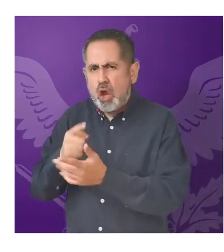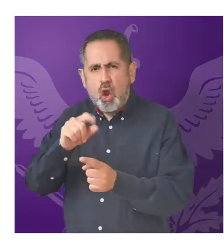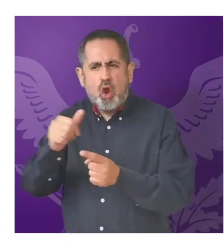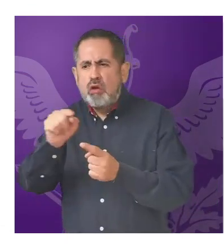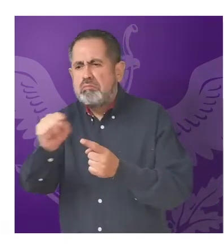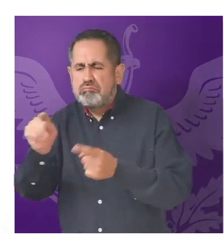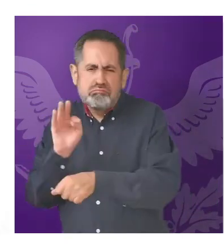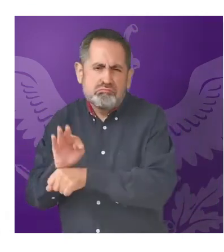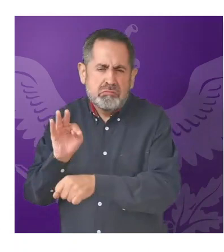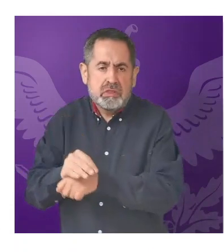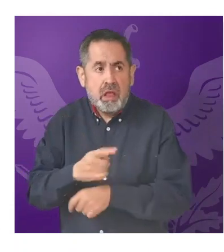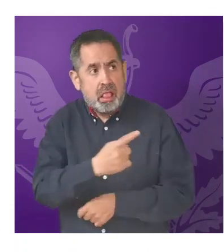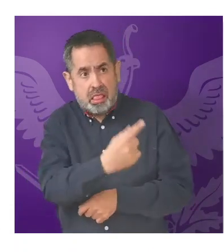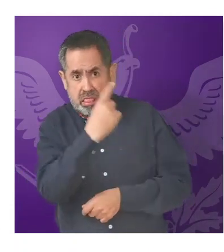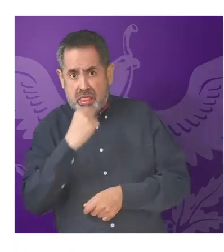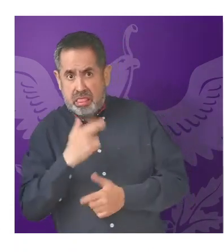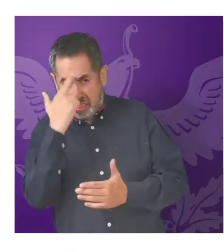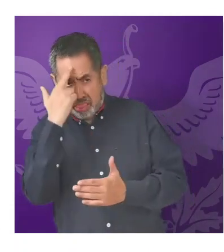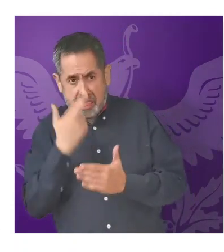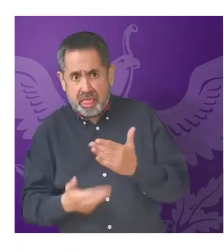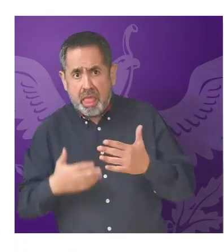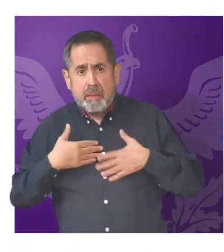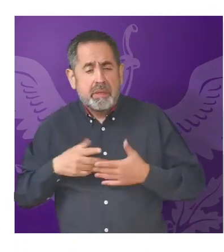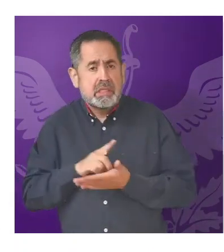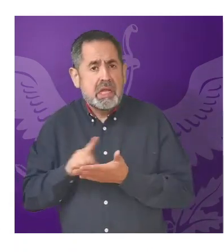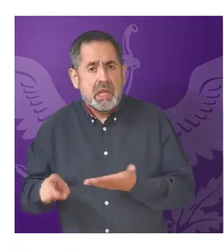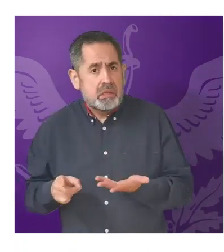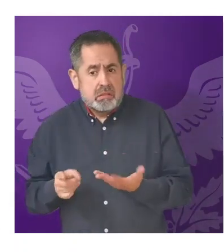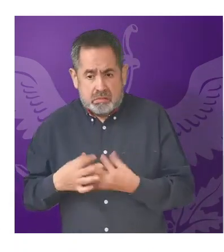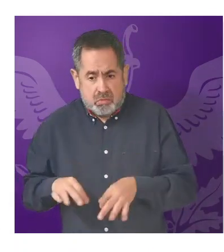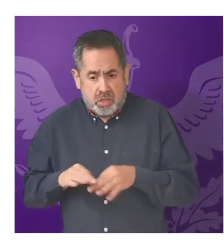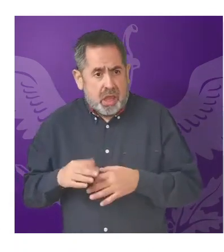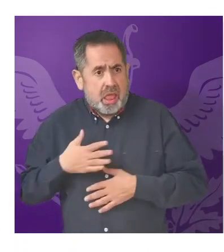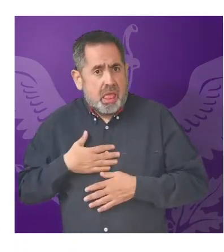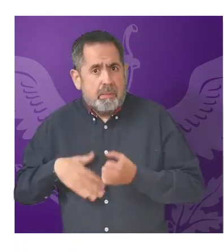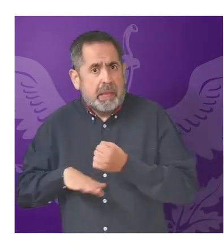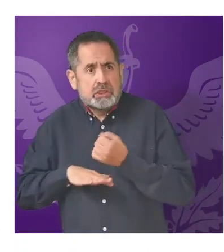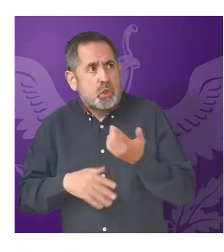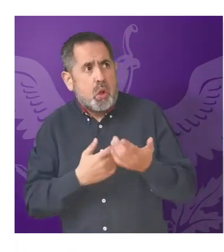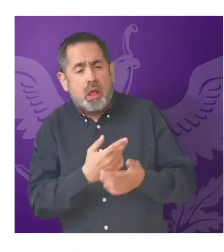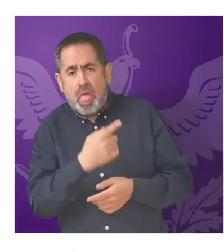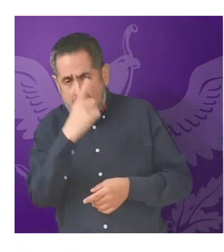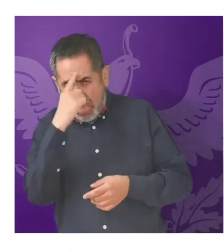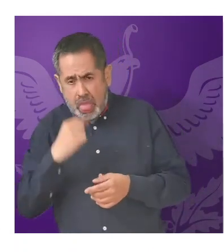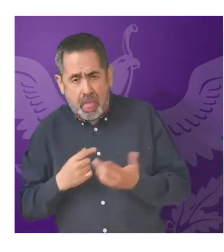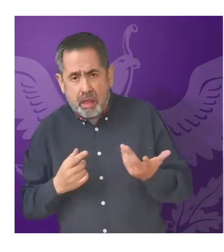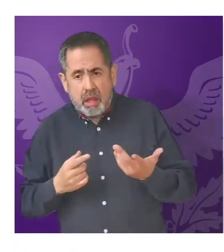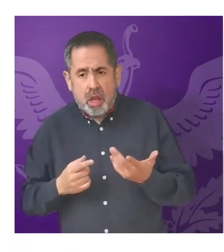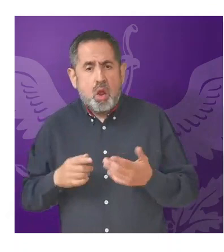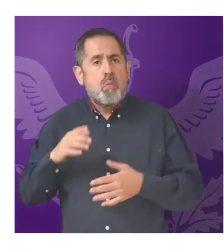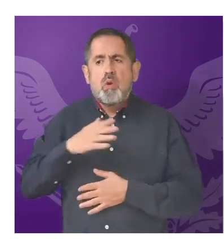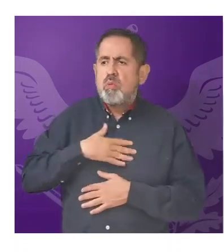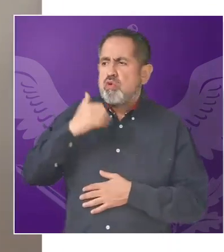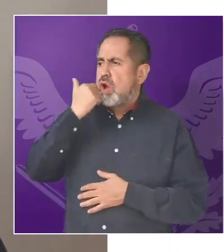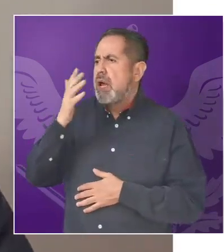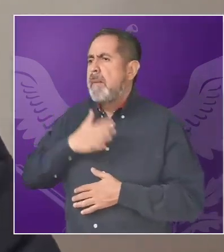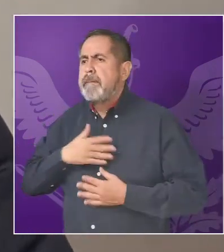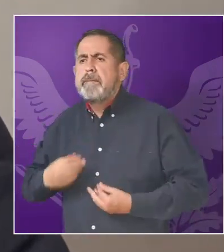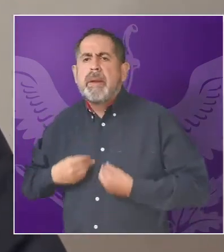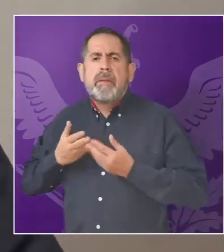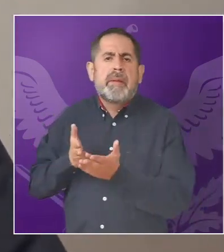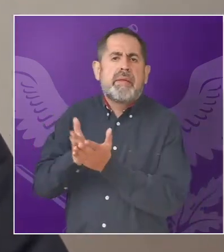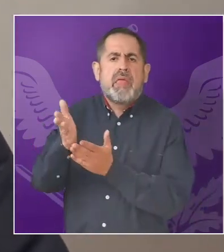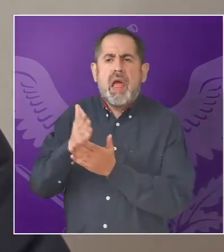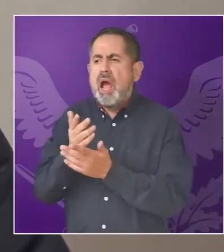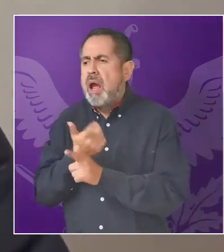otras personas o por otras causas, se violan nuestros derechos más fundamentales, como